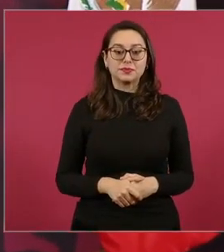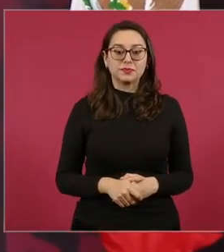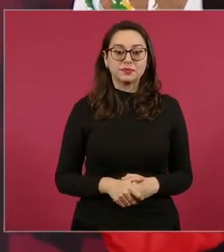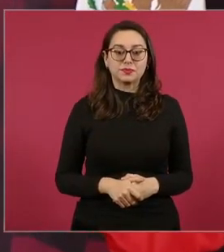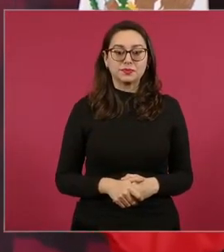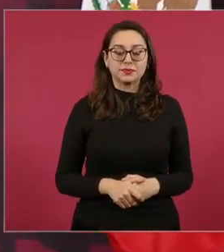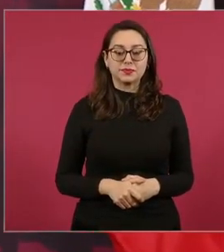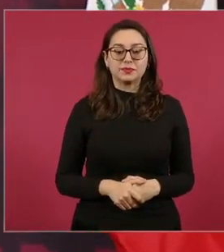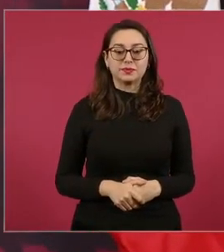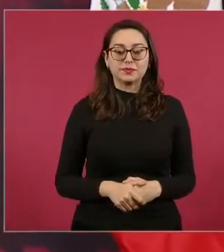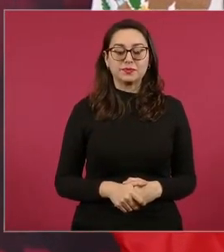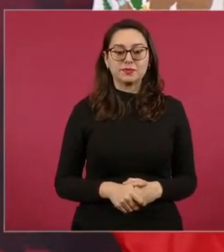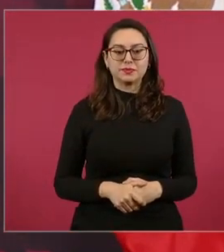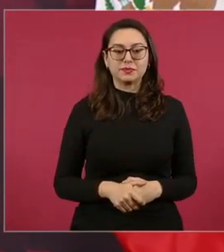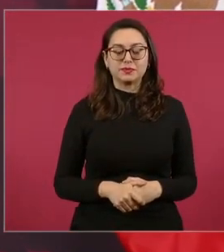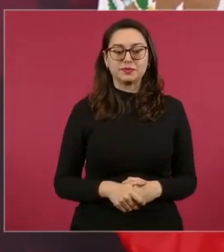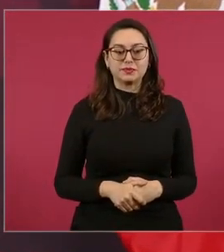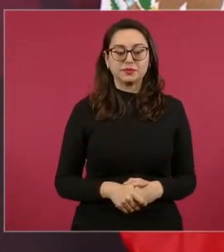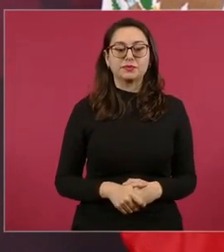Pues los que estaban